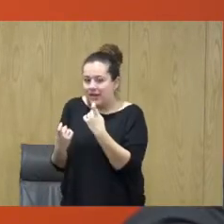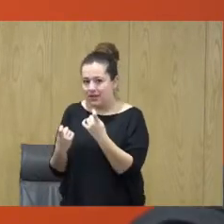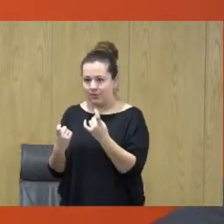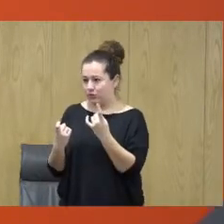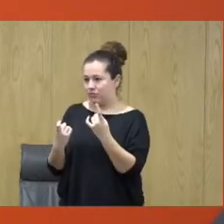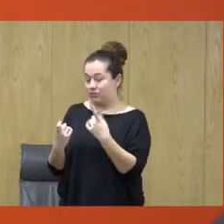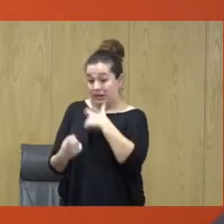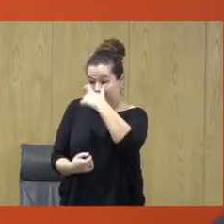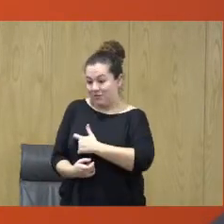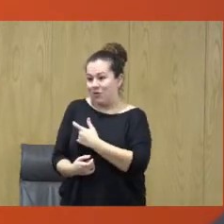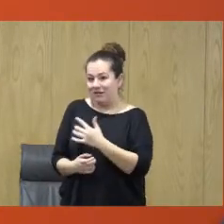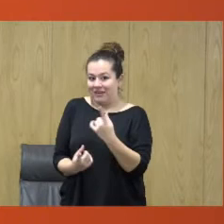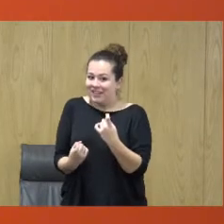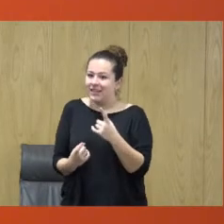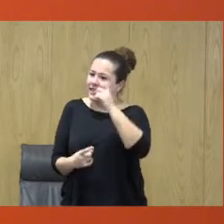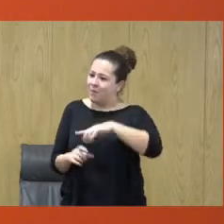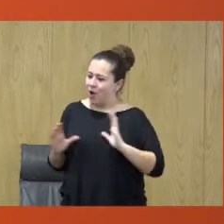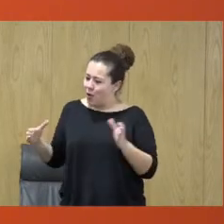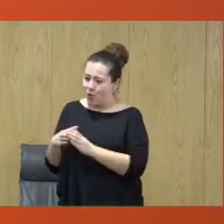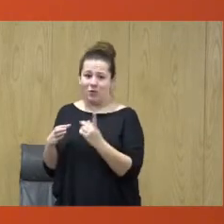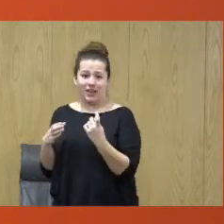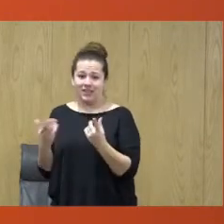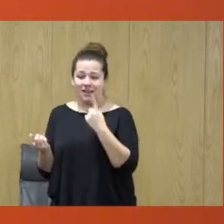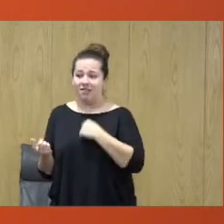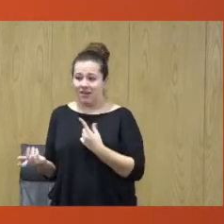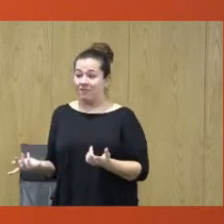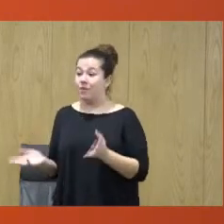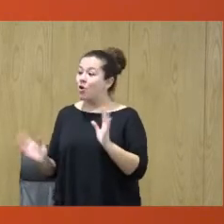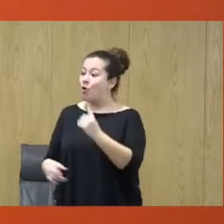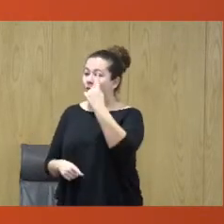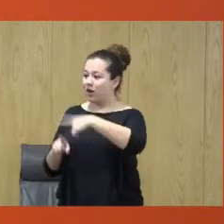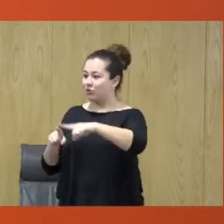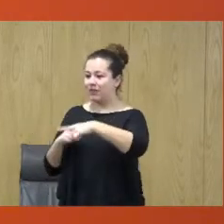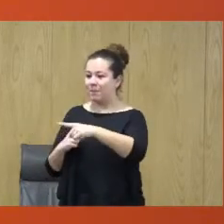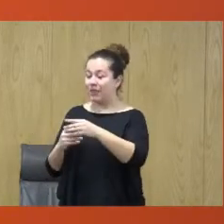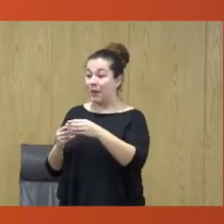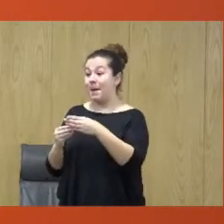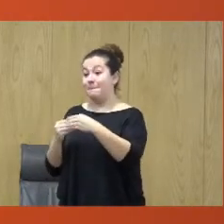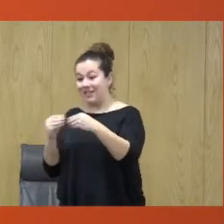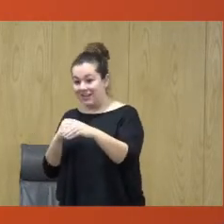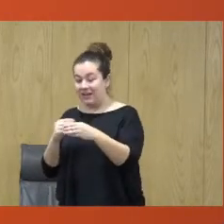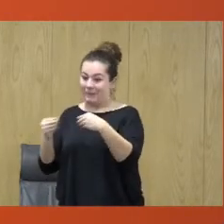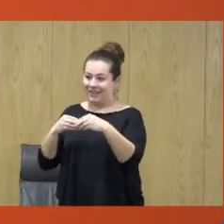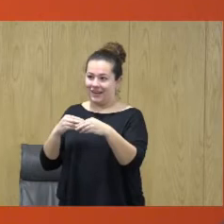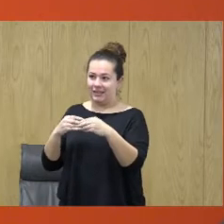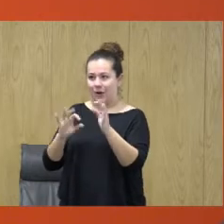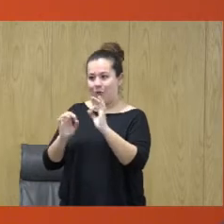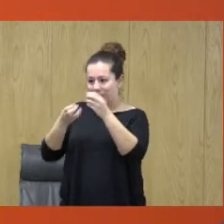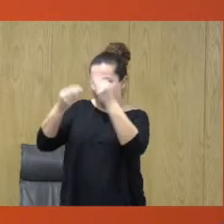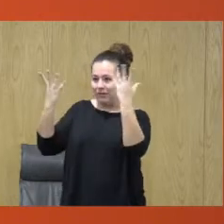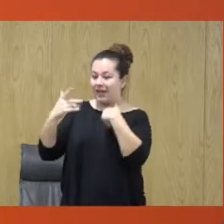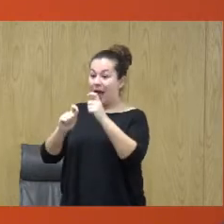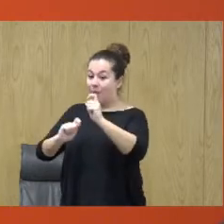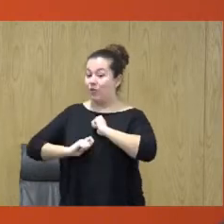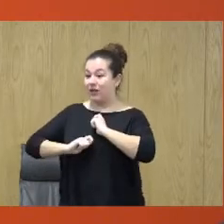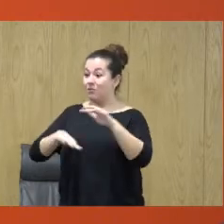título grupal, pero uno de los bienes materiales e inmateriales que aporta el movimiento